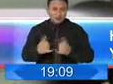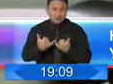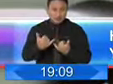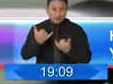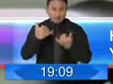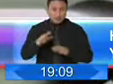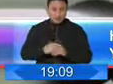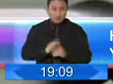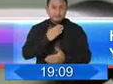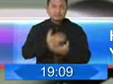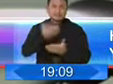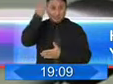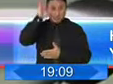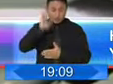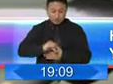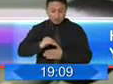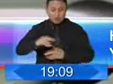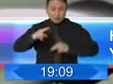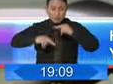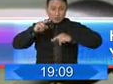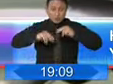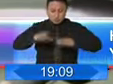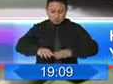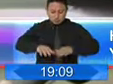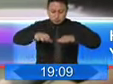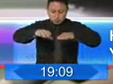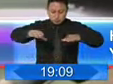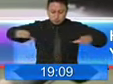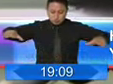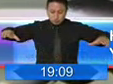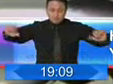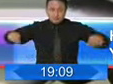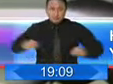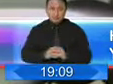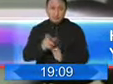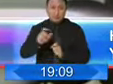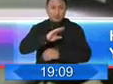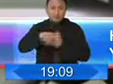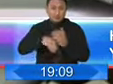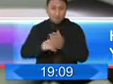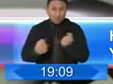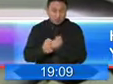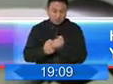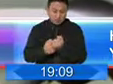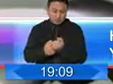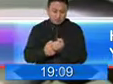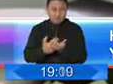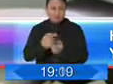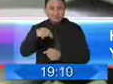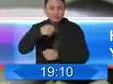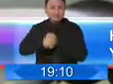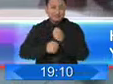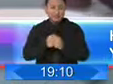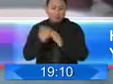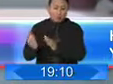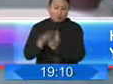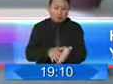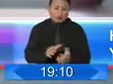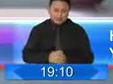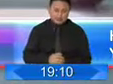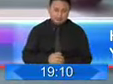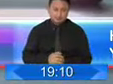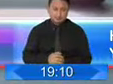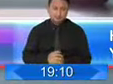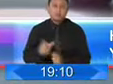hemos altado un muro con los moradores que hemos colaborado ahí, pero medio, pero este año se nos fue a pique. Los